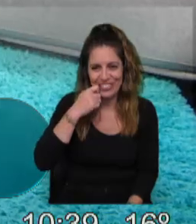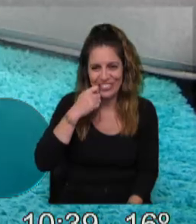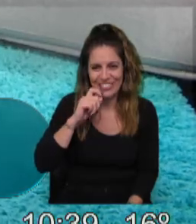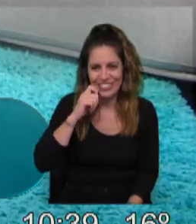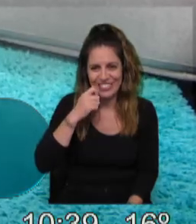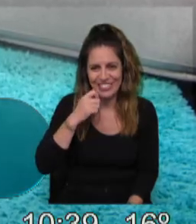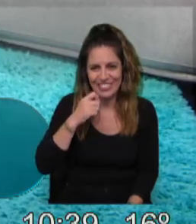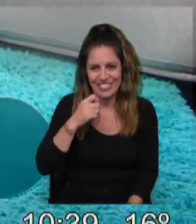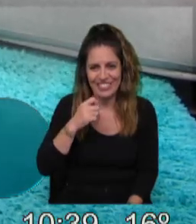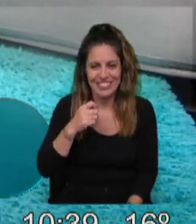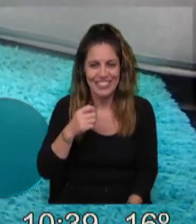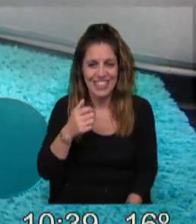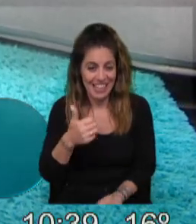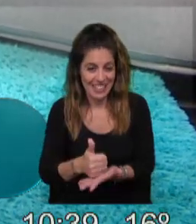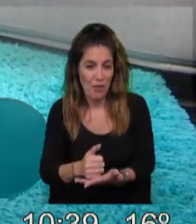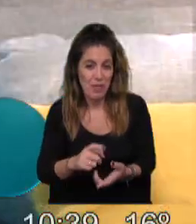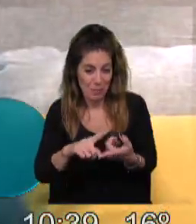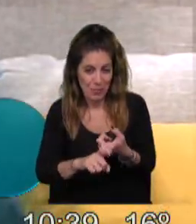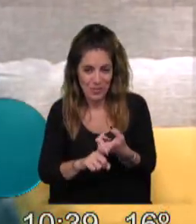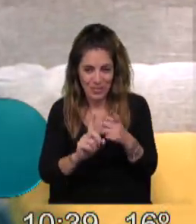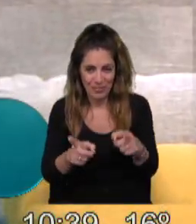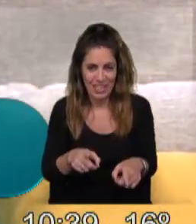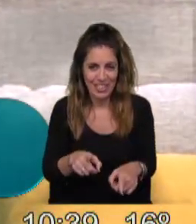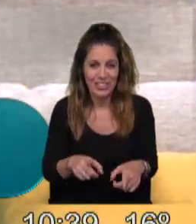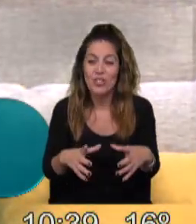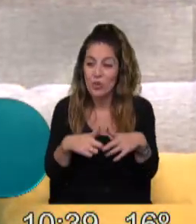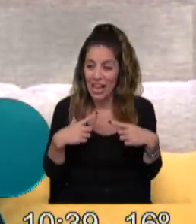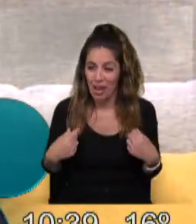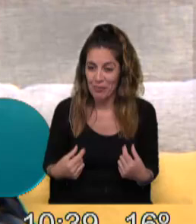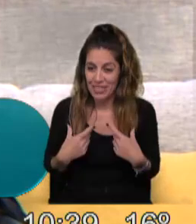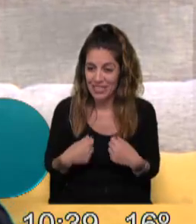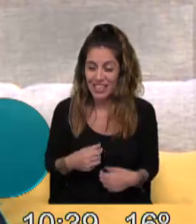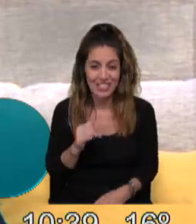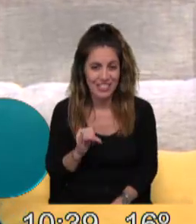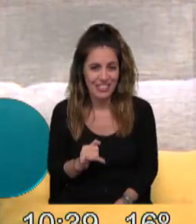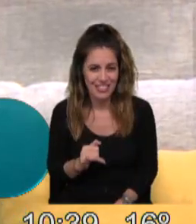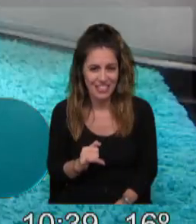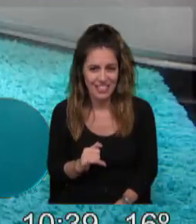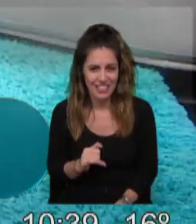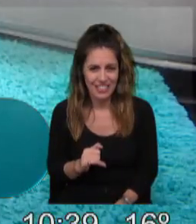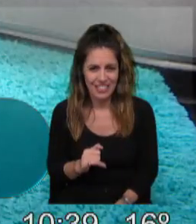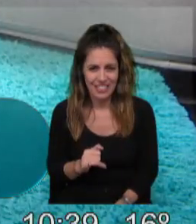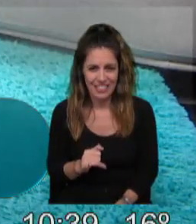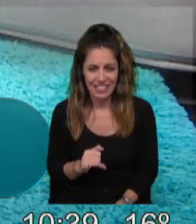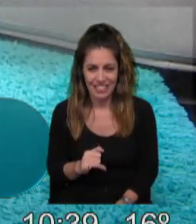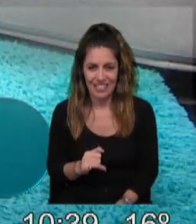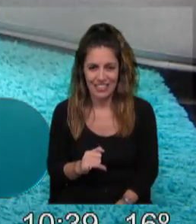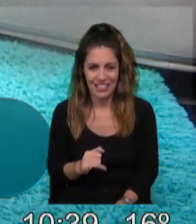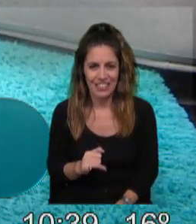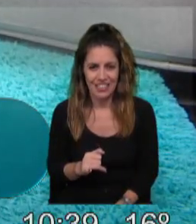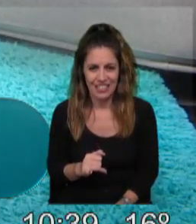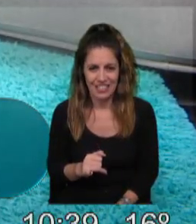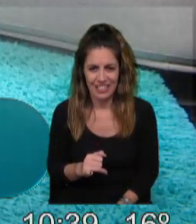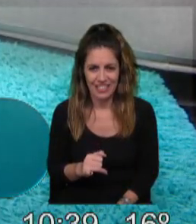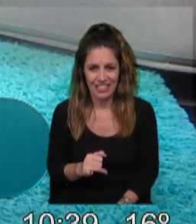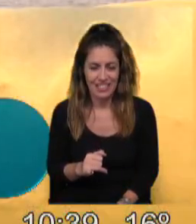¿Te gustó, Tabárez? Tengo a mi marido presente en ahí. Piso. Y esto es una camisa. Claro, si quieres también puedes mirar. Pero sí, una belleza. Que entonces puedes usarla en la ciudad y tenemos los vestiditos.